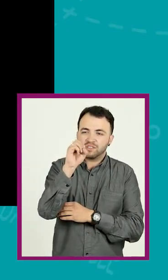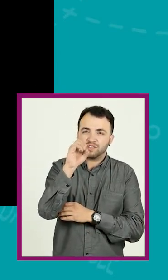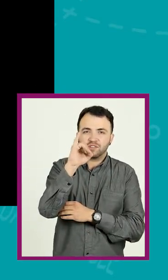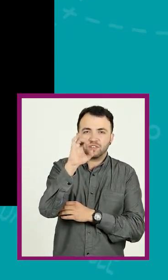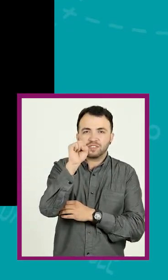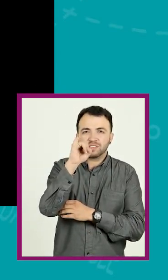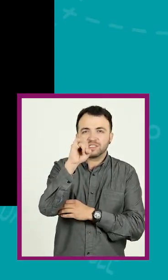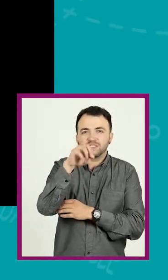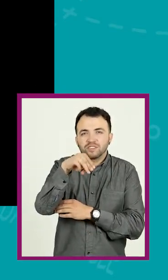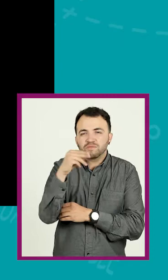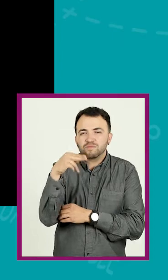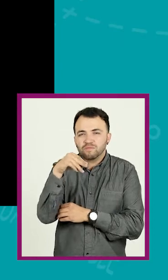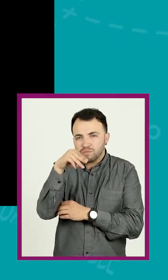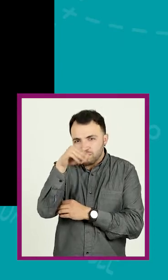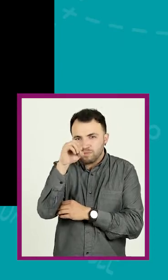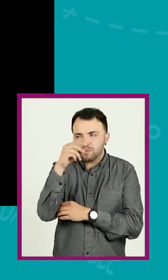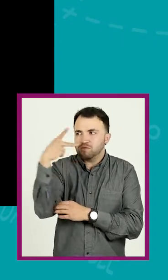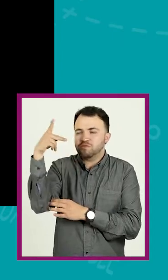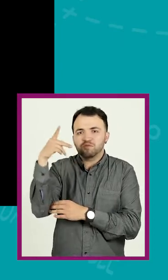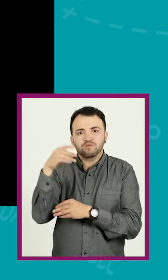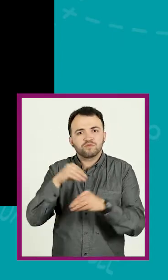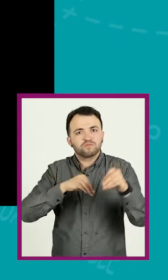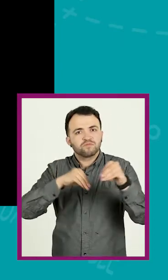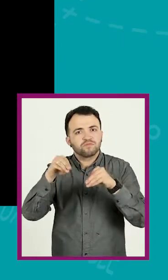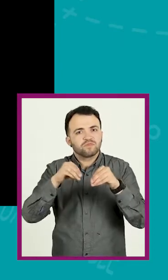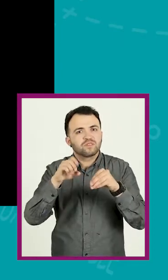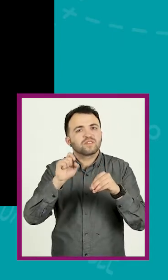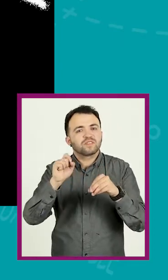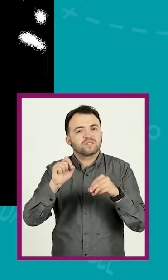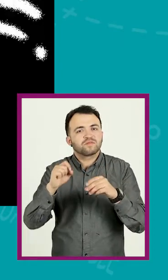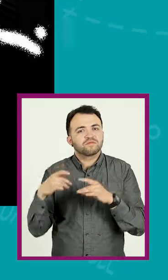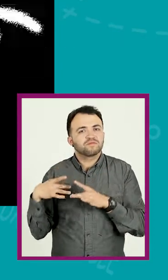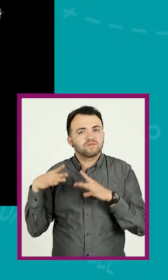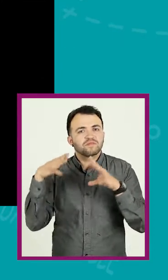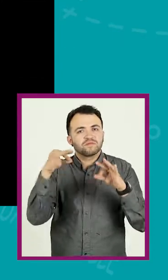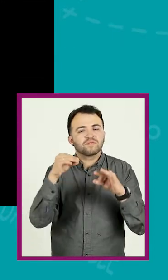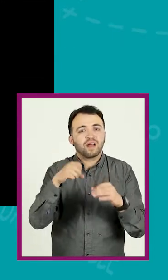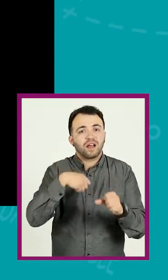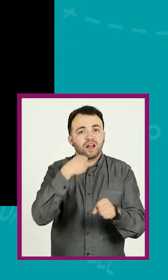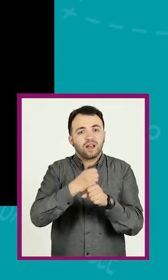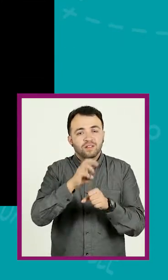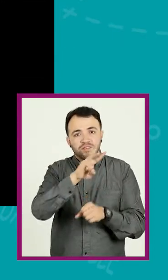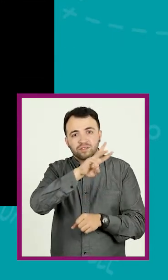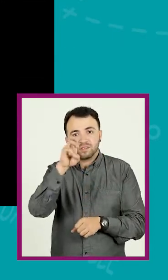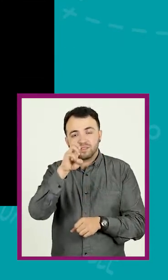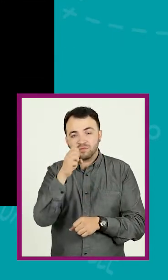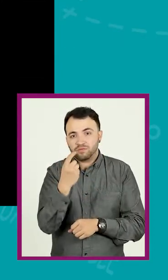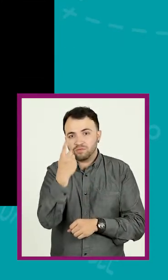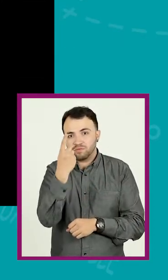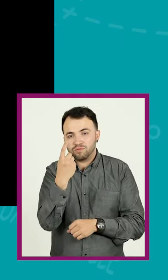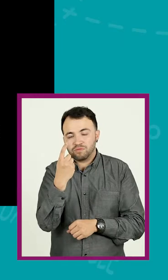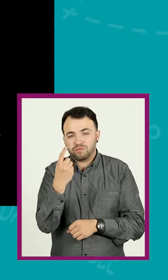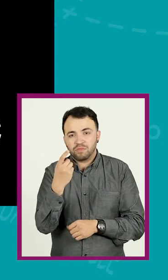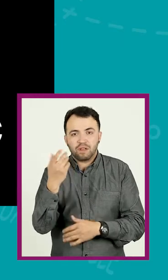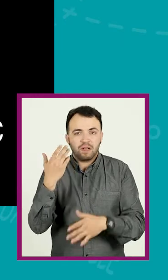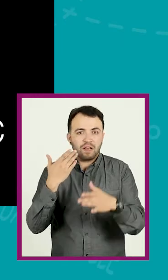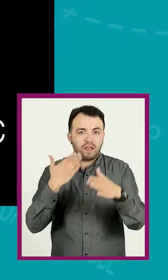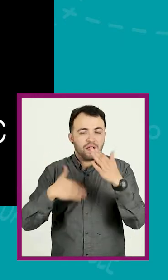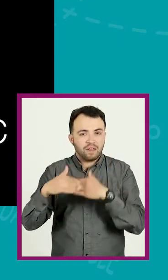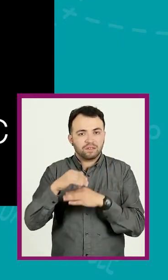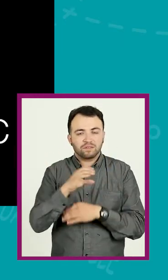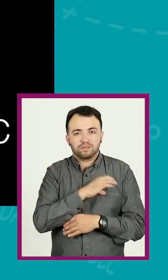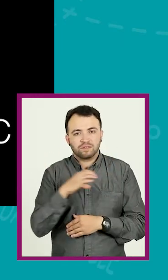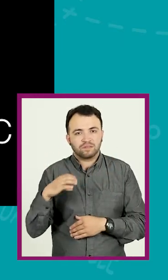El estoicismo fue una escuela de pensamiento helenística fundada por Zenón de Sitio en el año 301